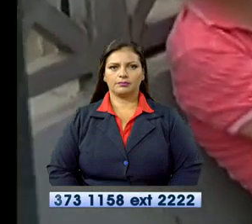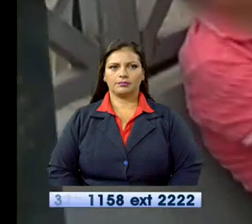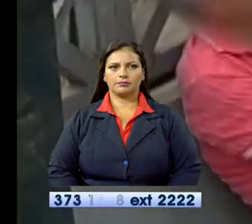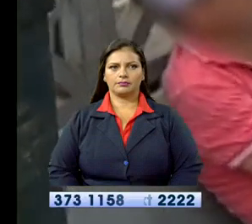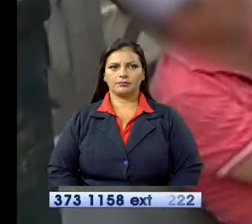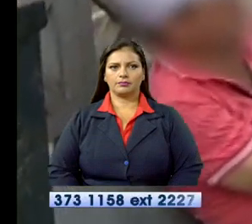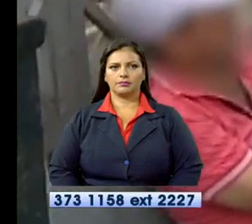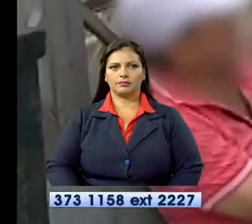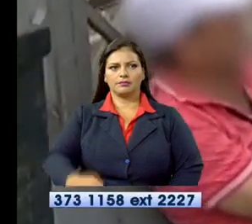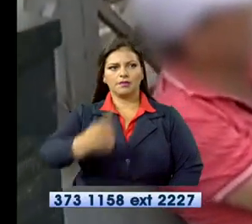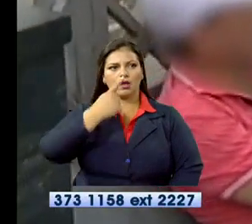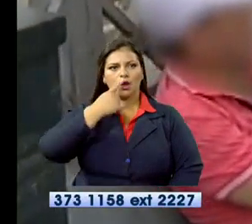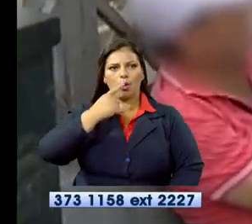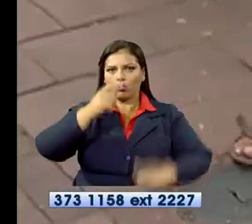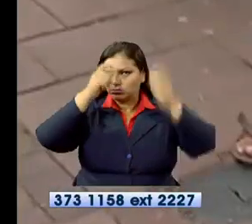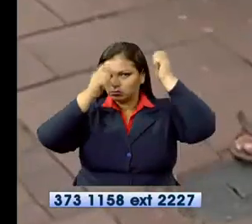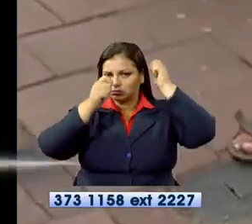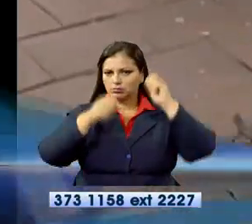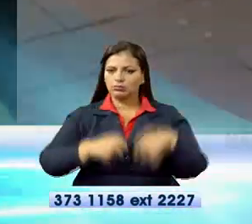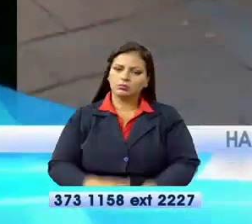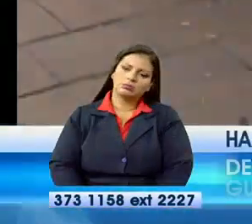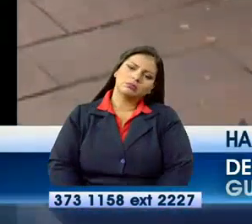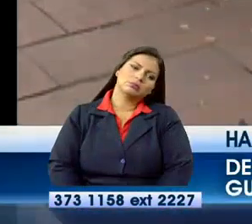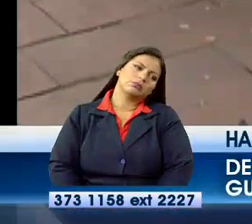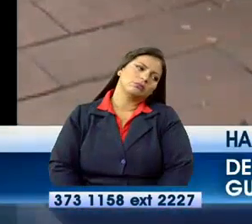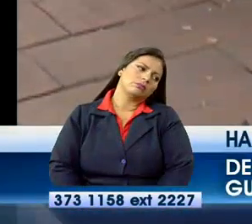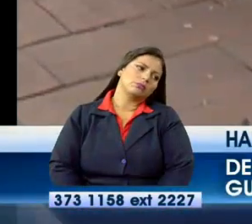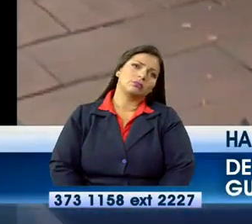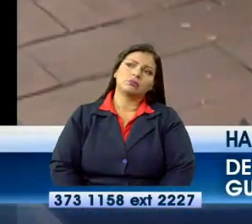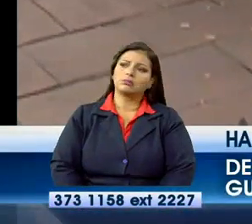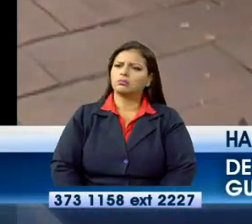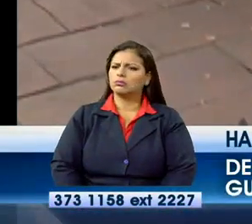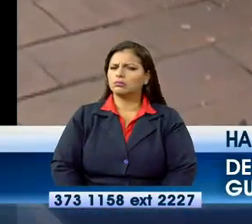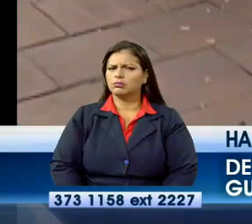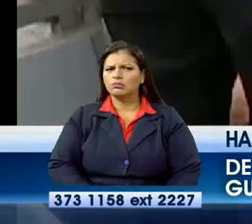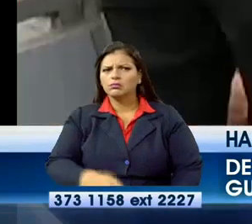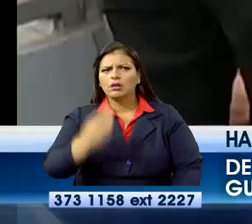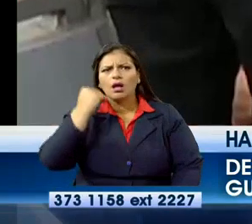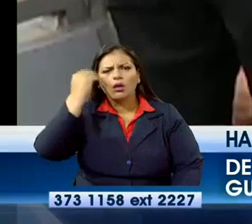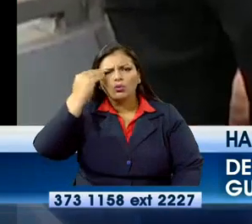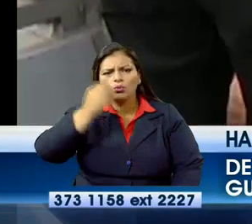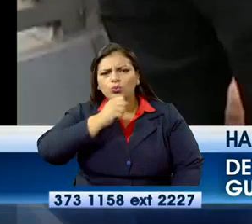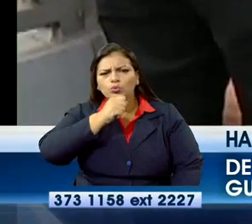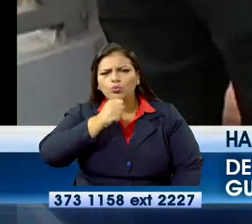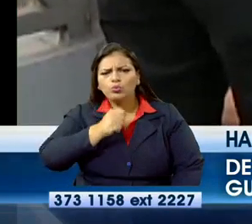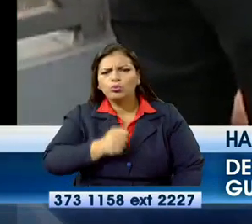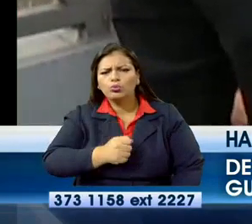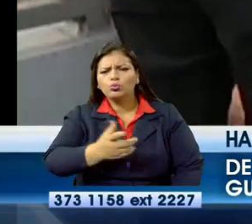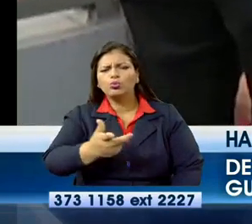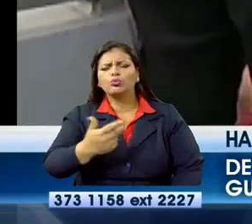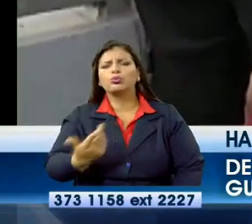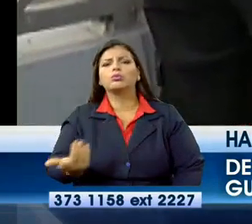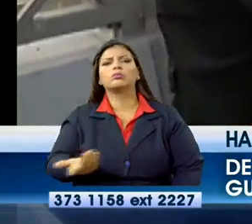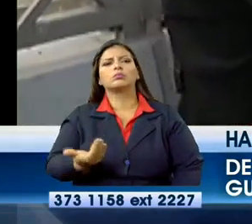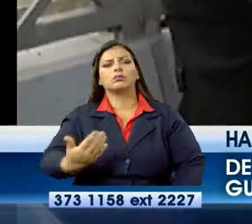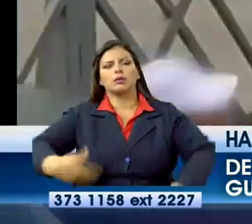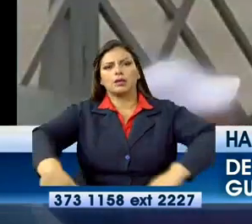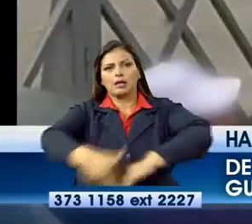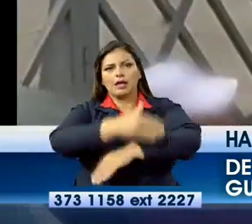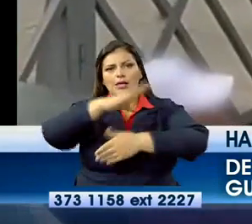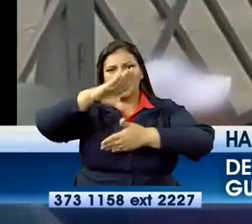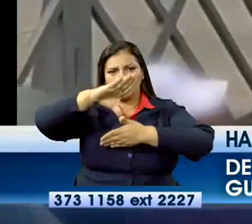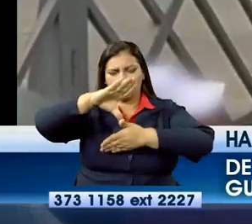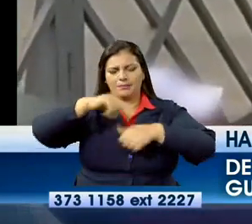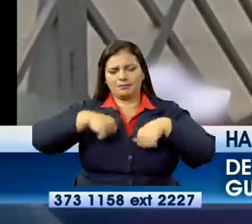Sentado y sin saber lo que ocurría a su alrededor, esta persona de la tercera edad fue hallada en la acera, en la avenida de las Américas, al